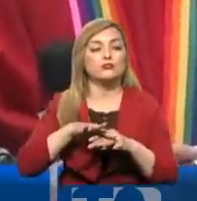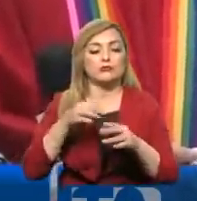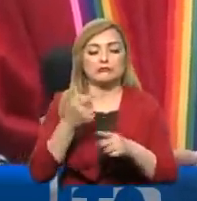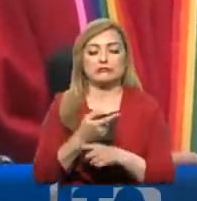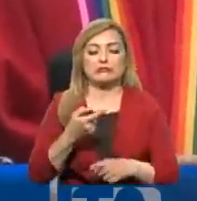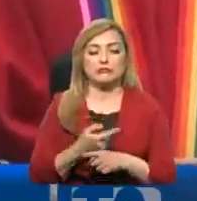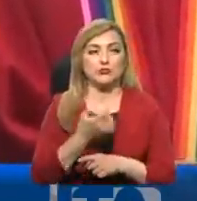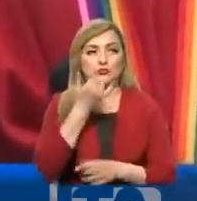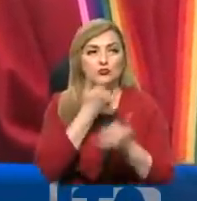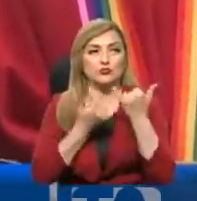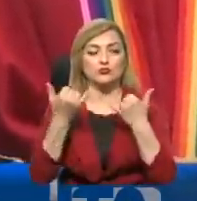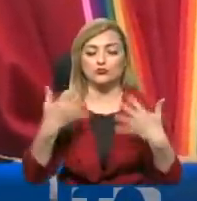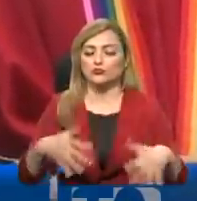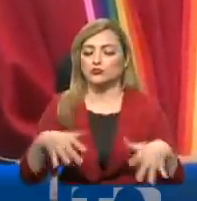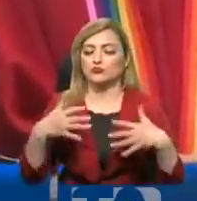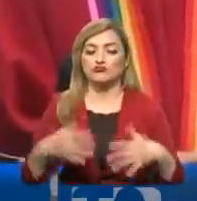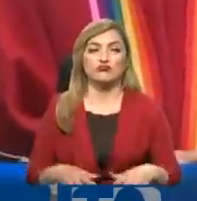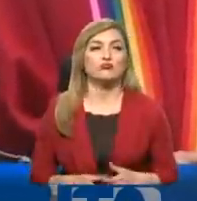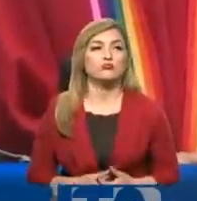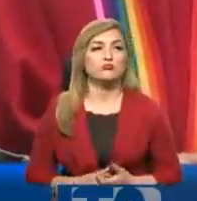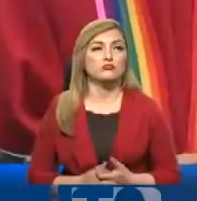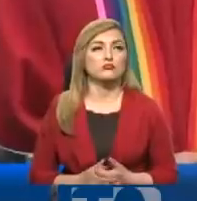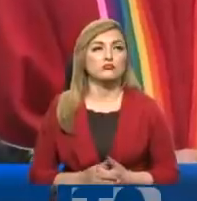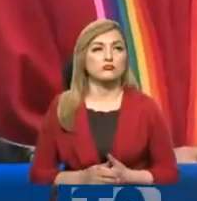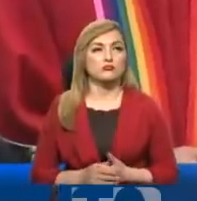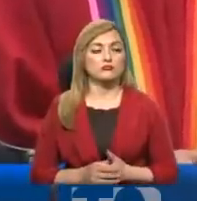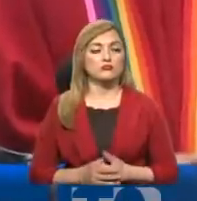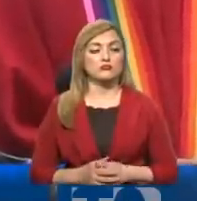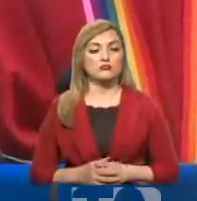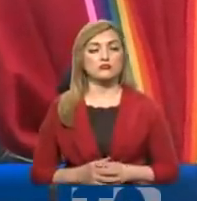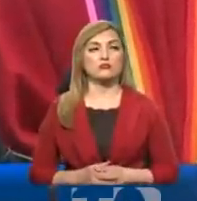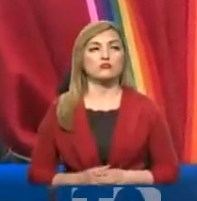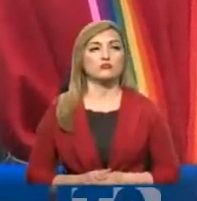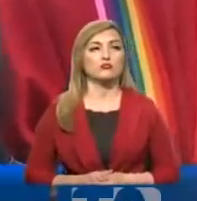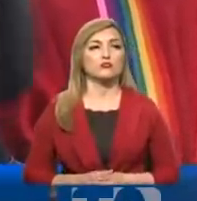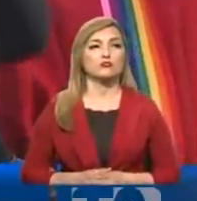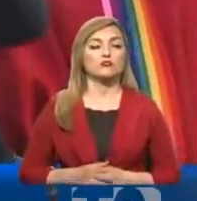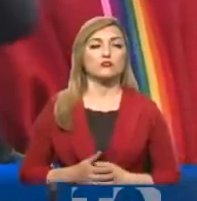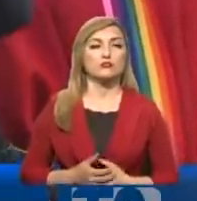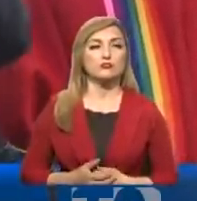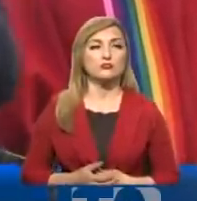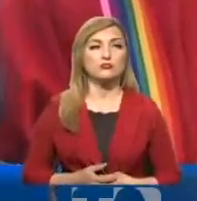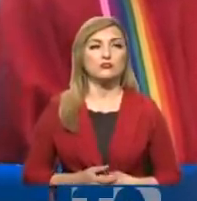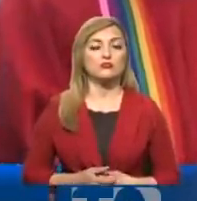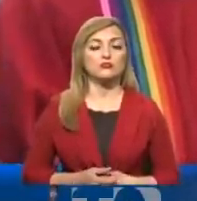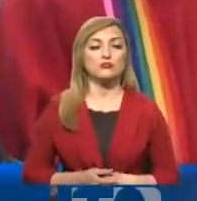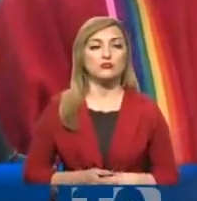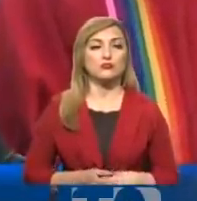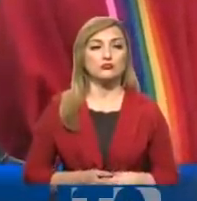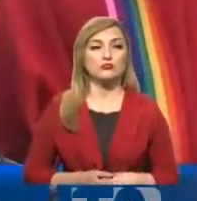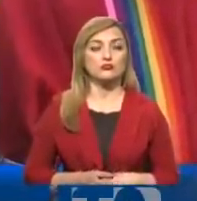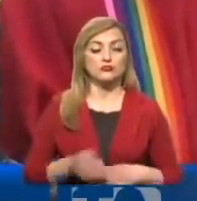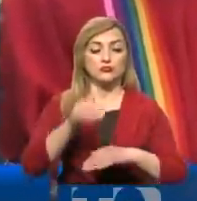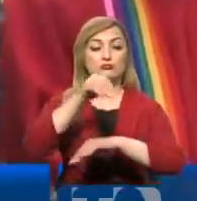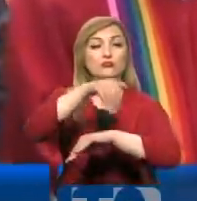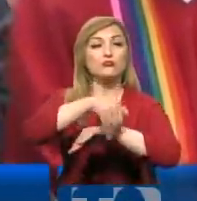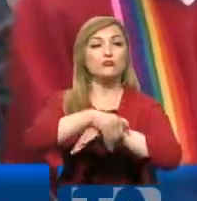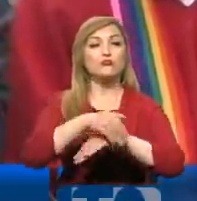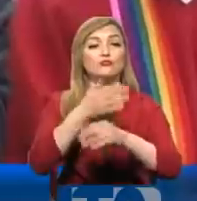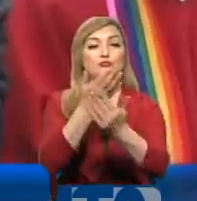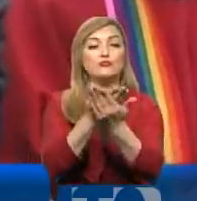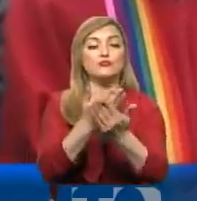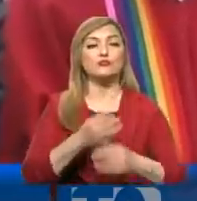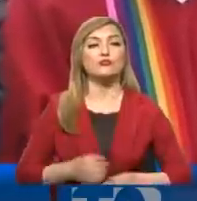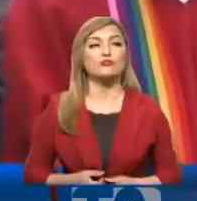anomalías, gravísimas irregularidades cometidas en este proceso electoral. Y en la tarde estamos para